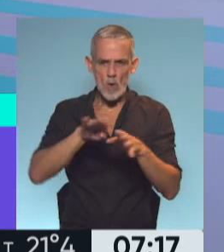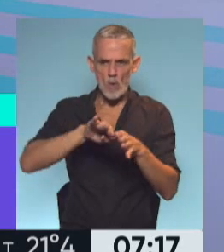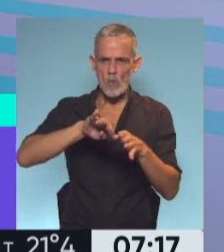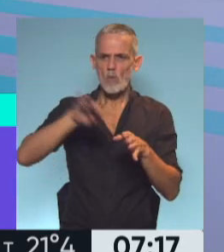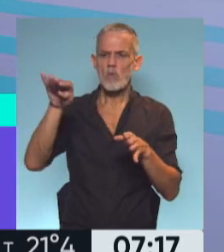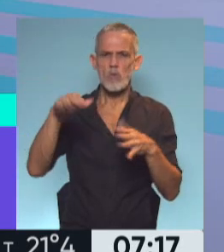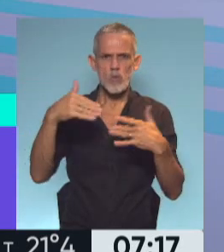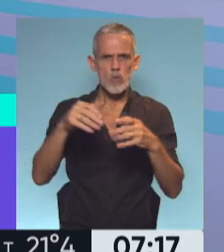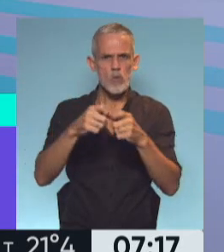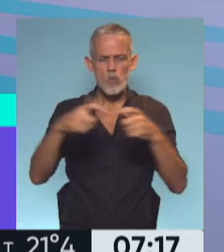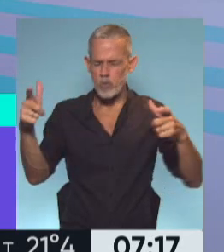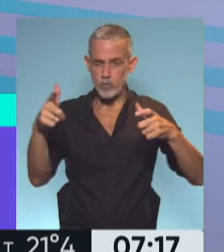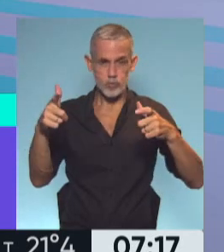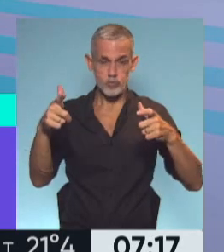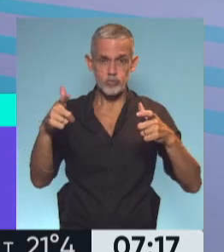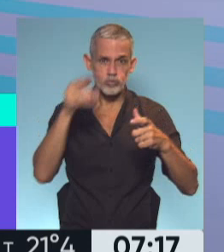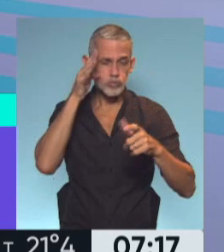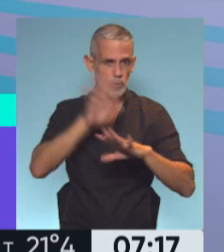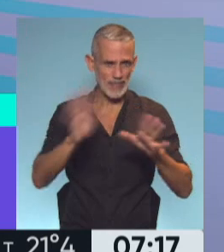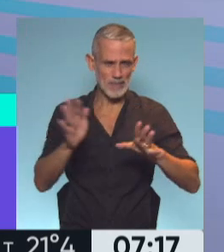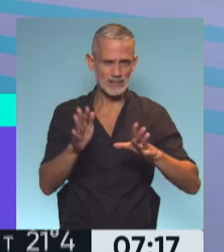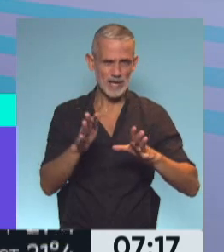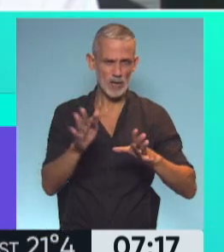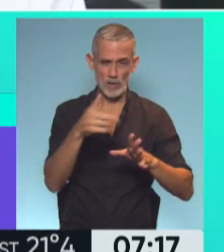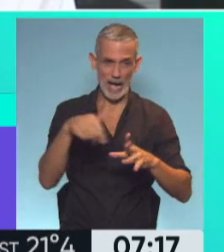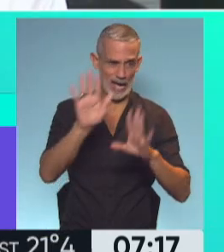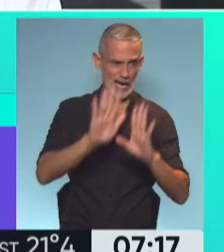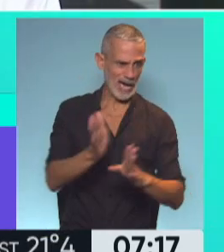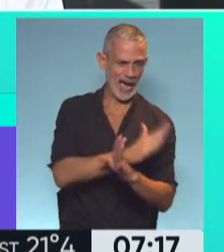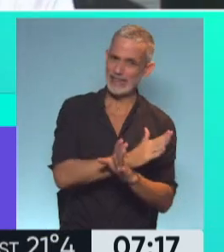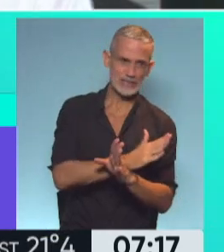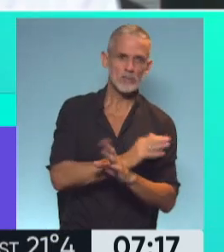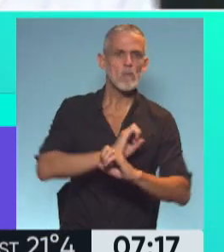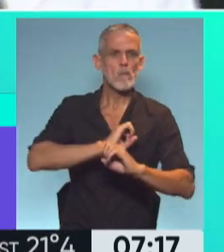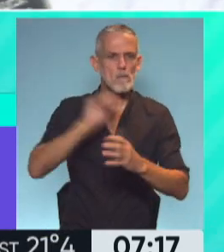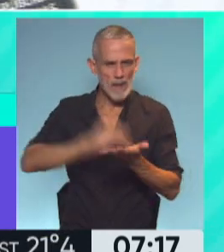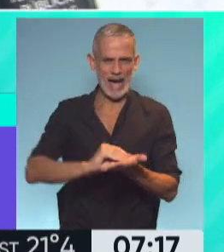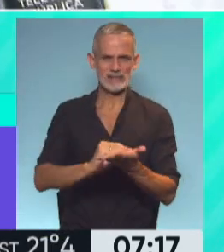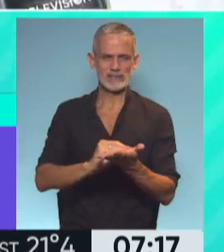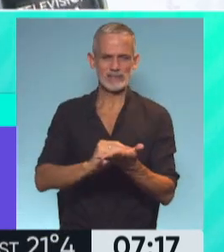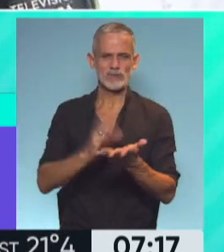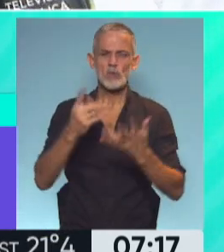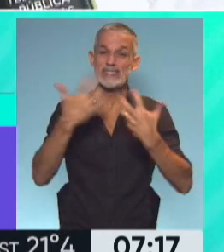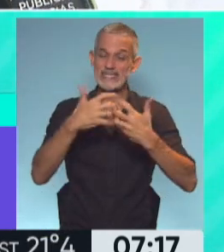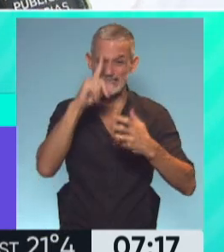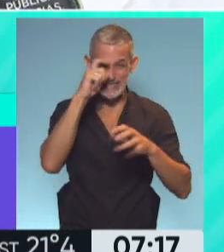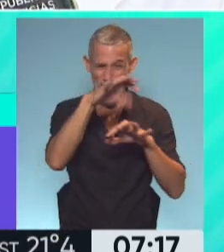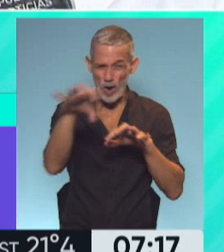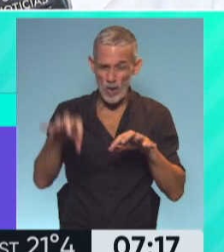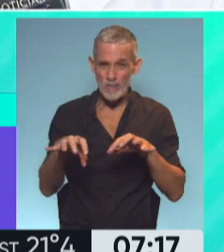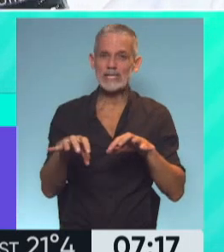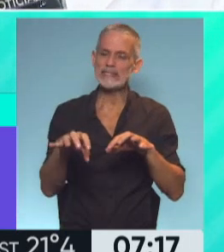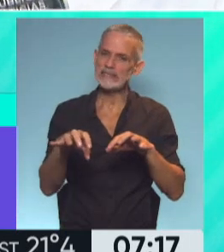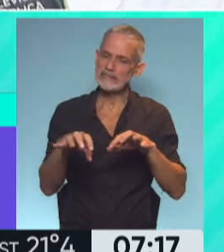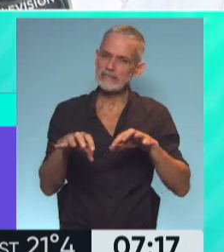que es francamente explosiva, que supera todo lo previo y, como decía, un sistema sanitario